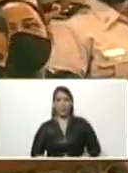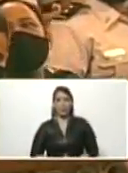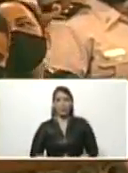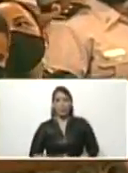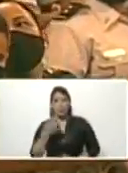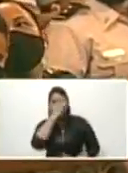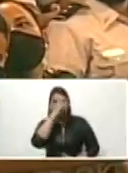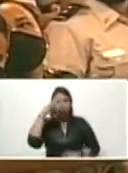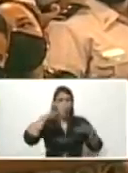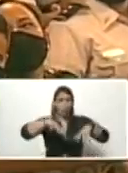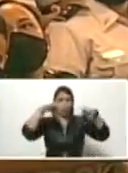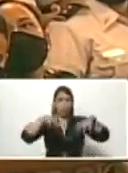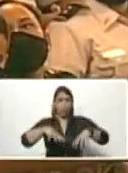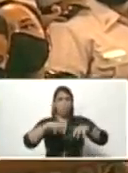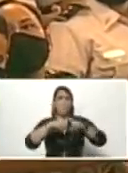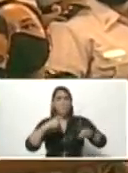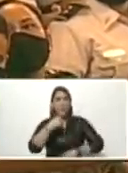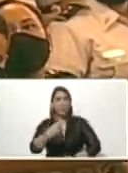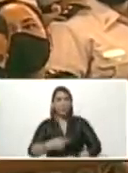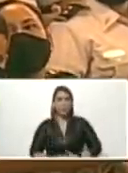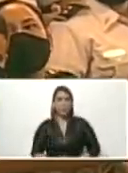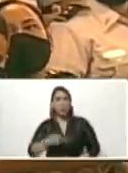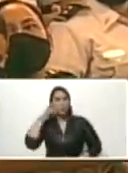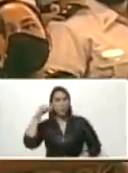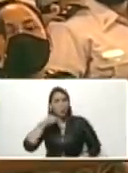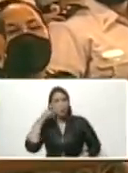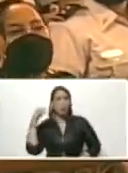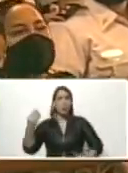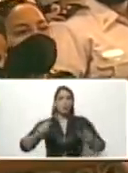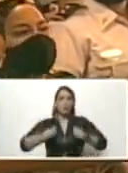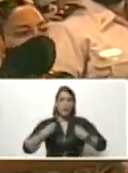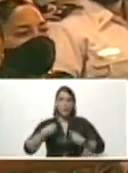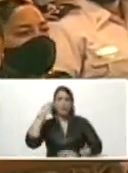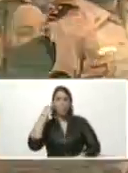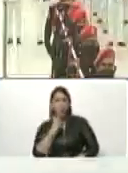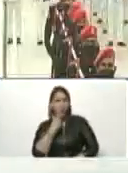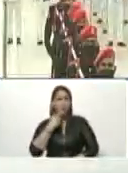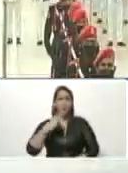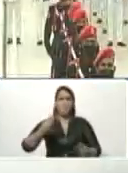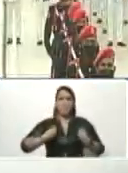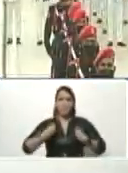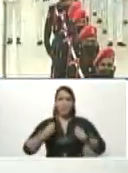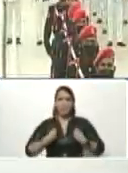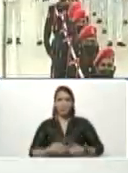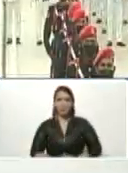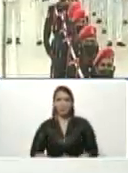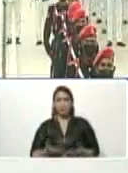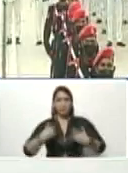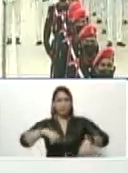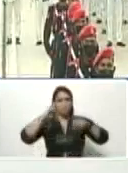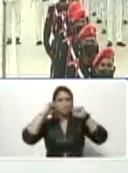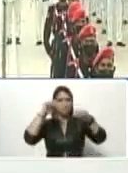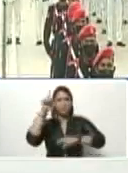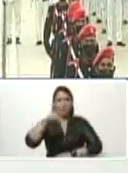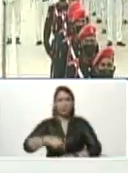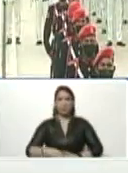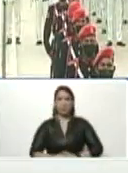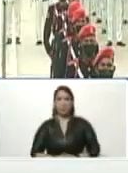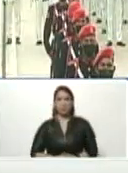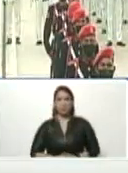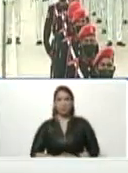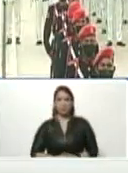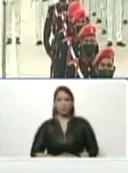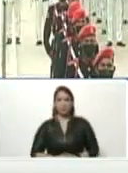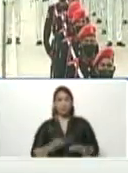de la lluvia para decir: Sucre vive, Bolívar vive, Pichincha vive.